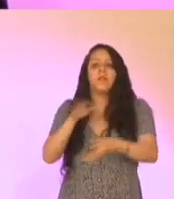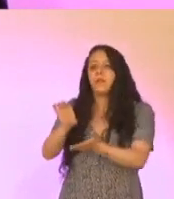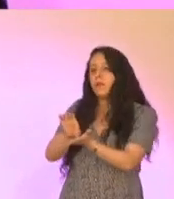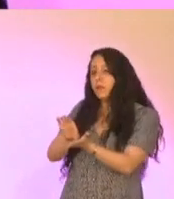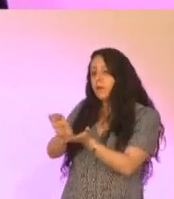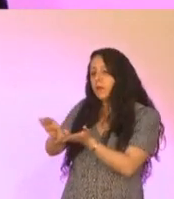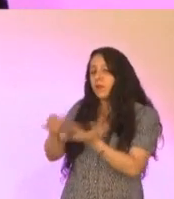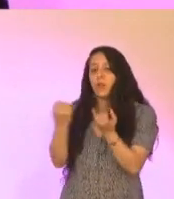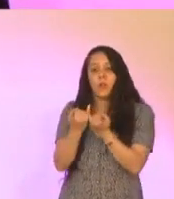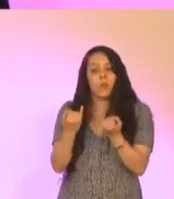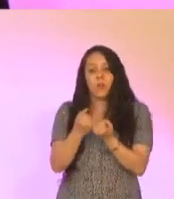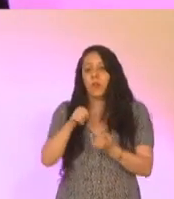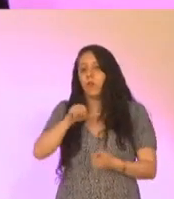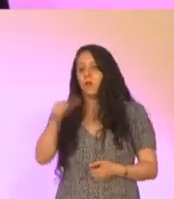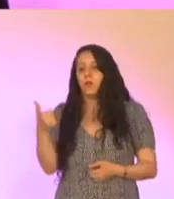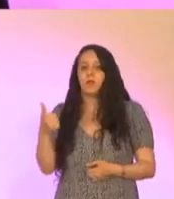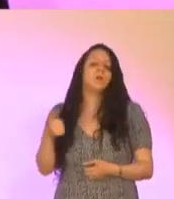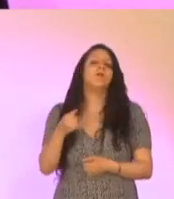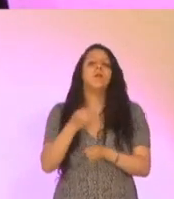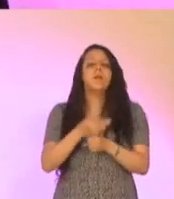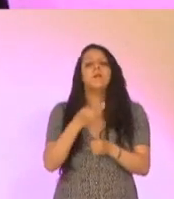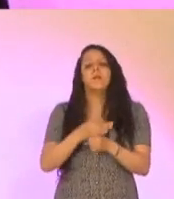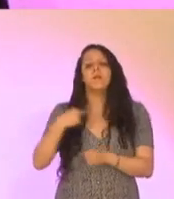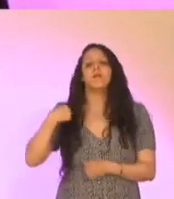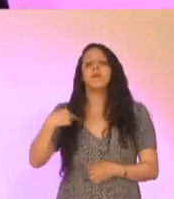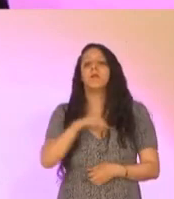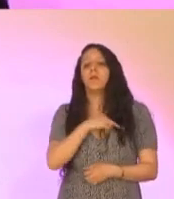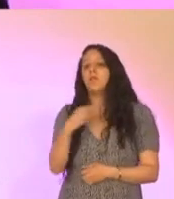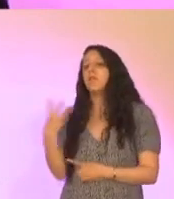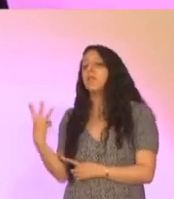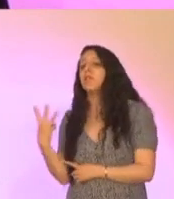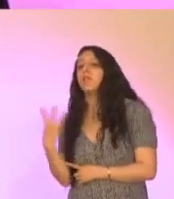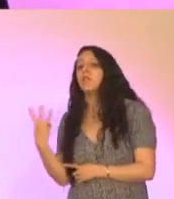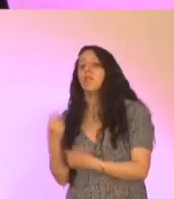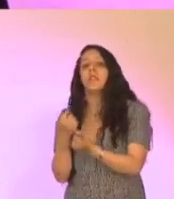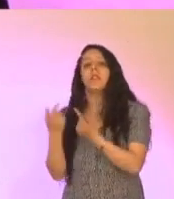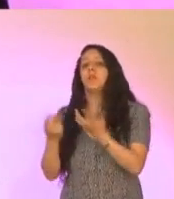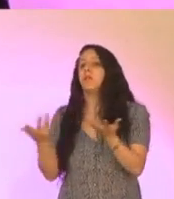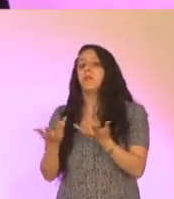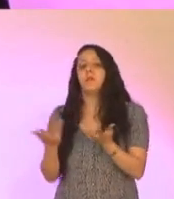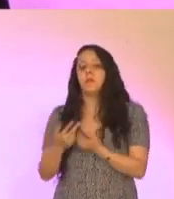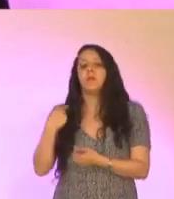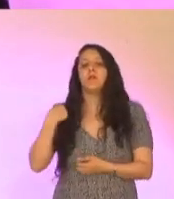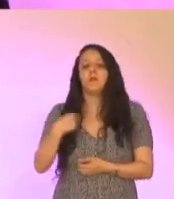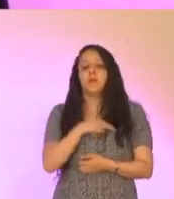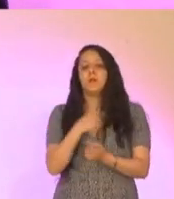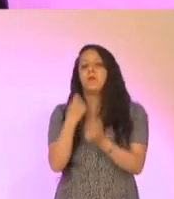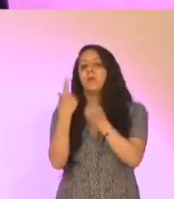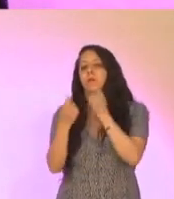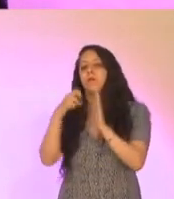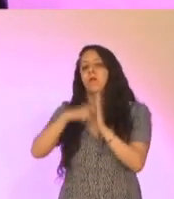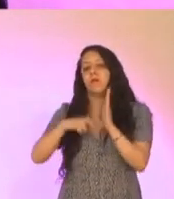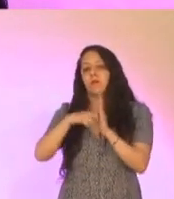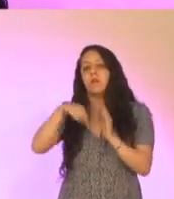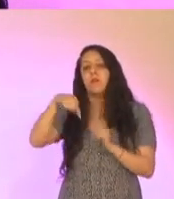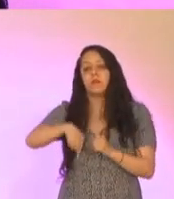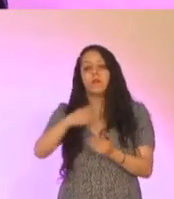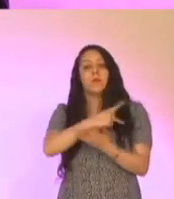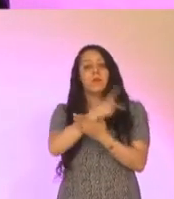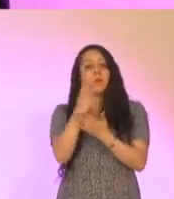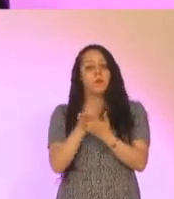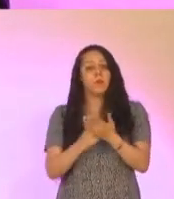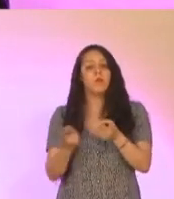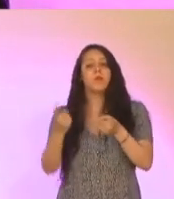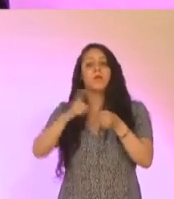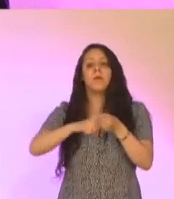adentro nosotros digamos entre los cambios que hicimos cuando llegamos al programa fue la misión